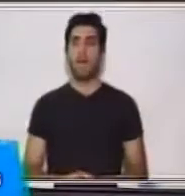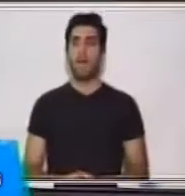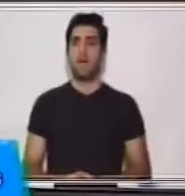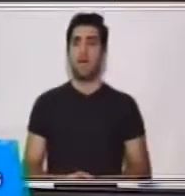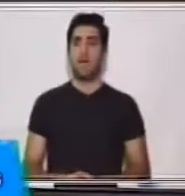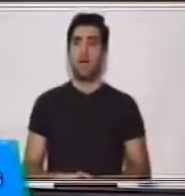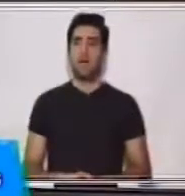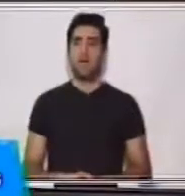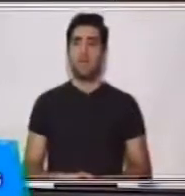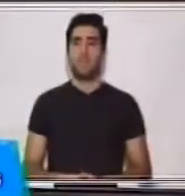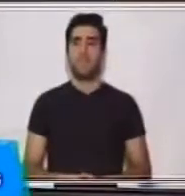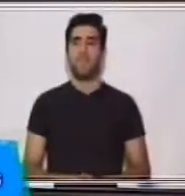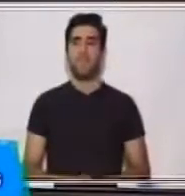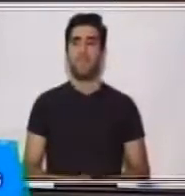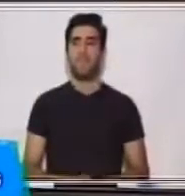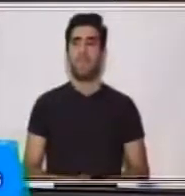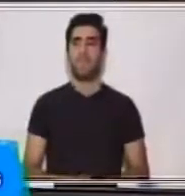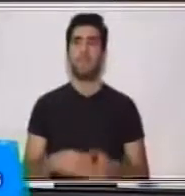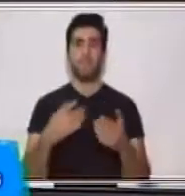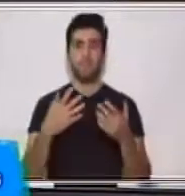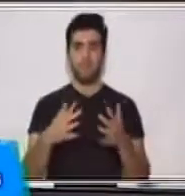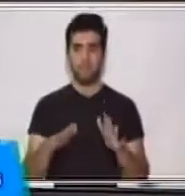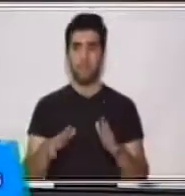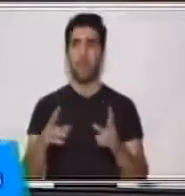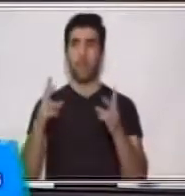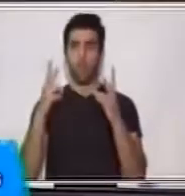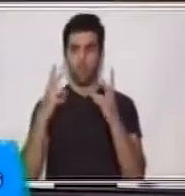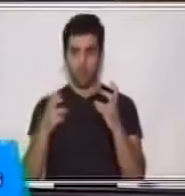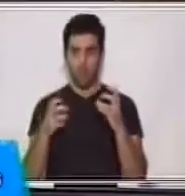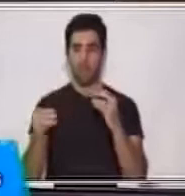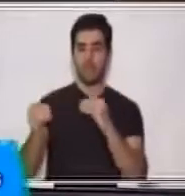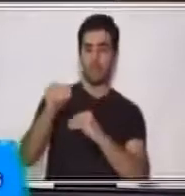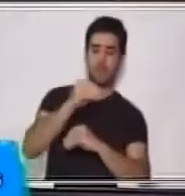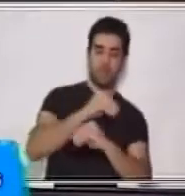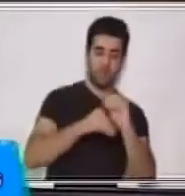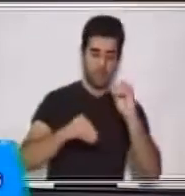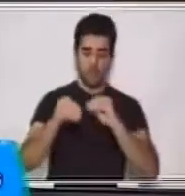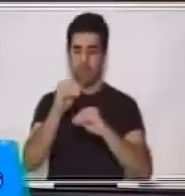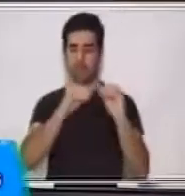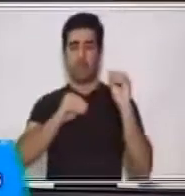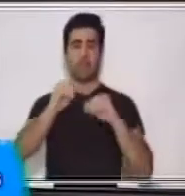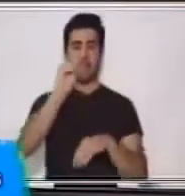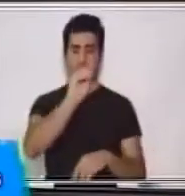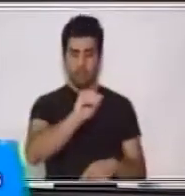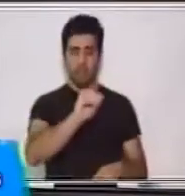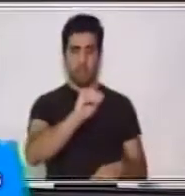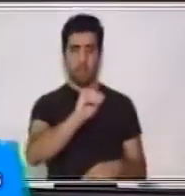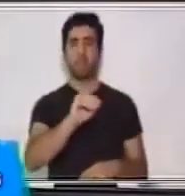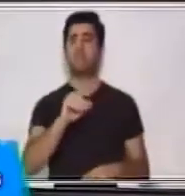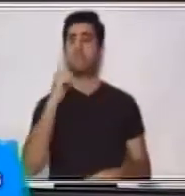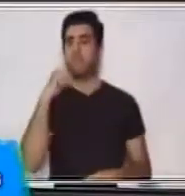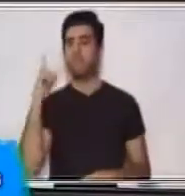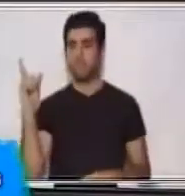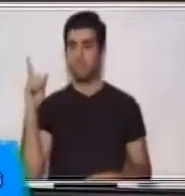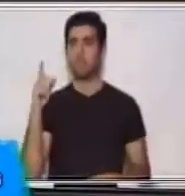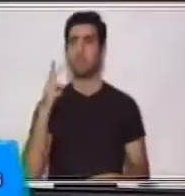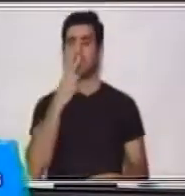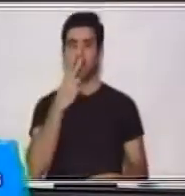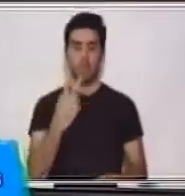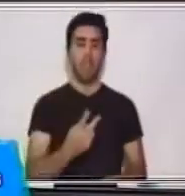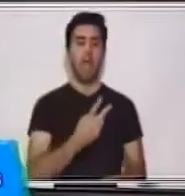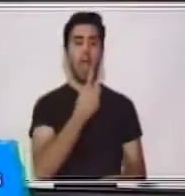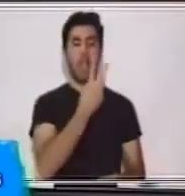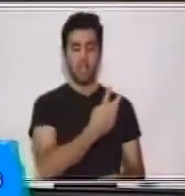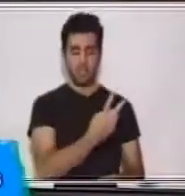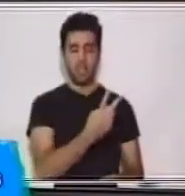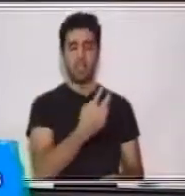con la H, y entonces nuevamente volvemos a hacer lo mismo. Despejamos, como estamos dividiendo la hipotenusa, multiplicamos en